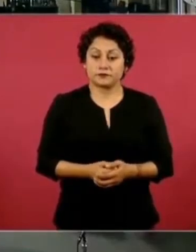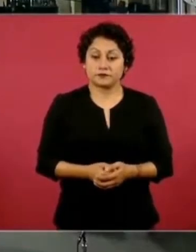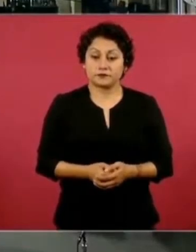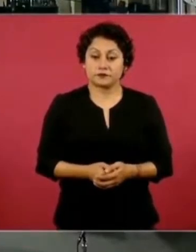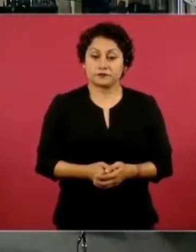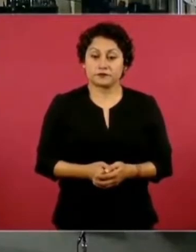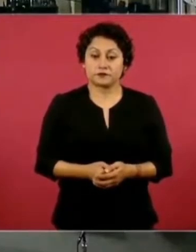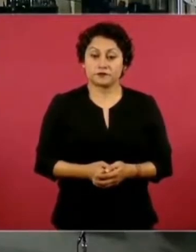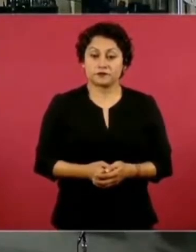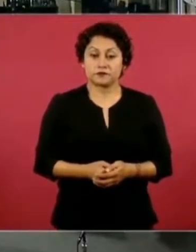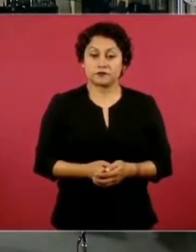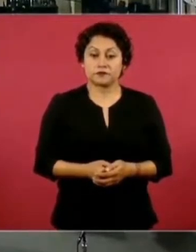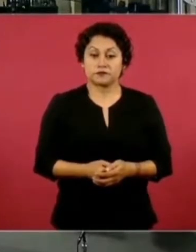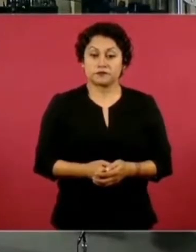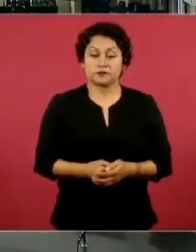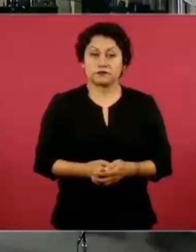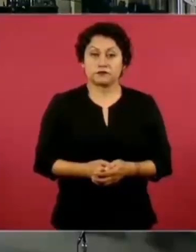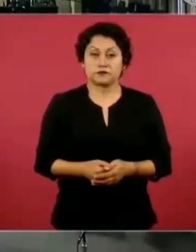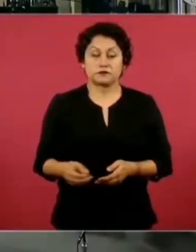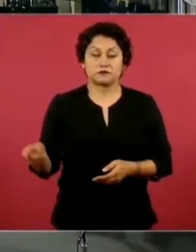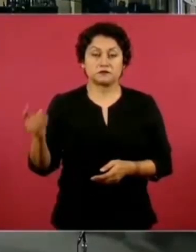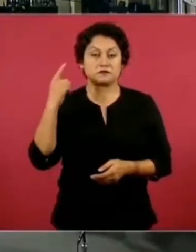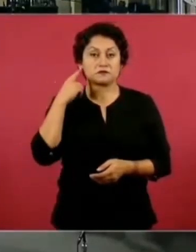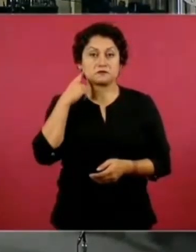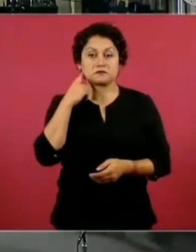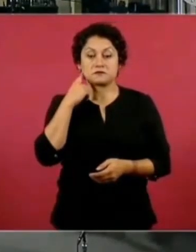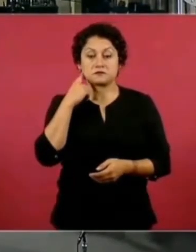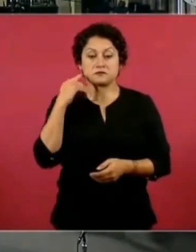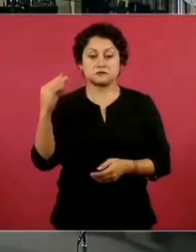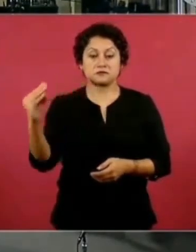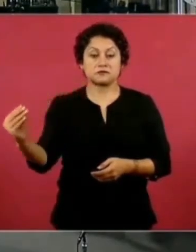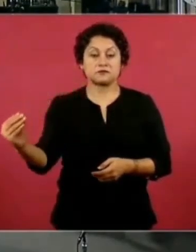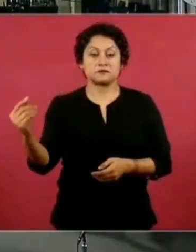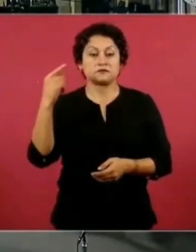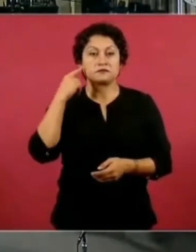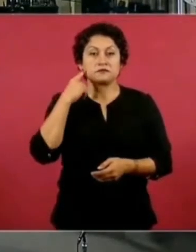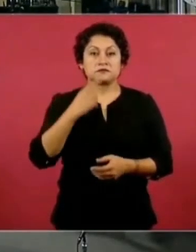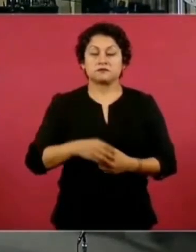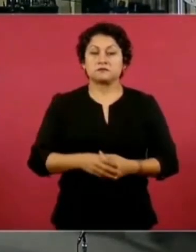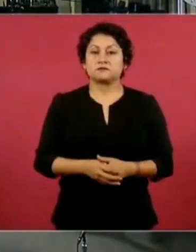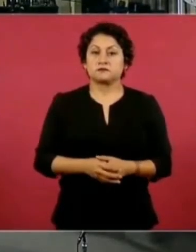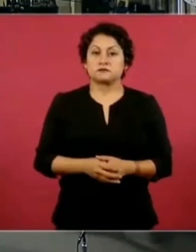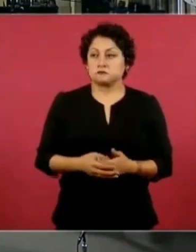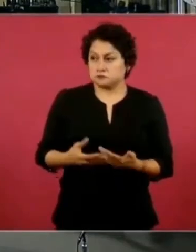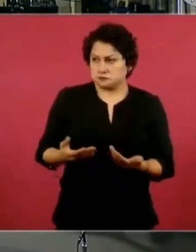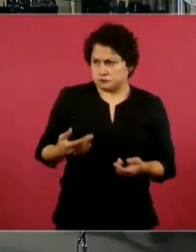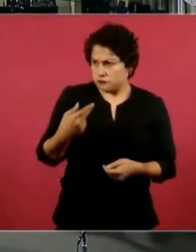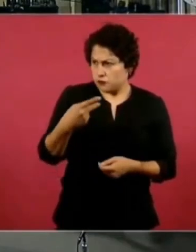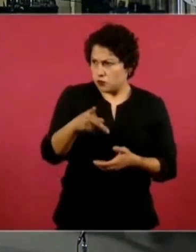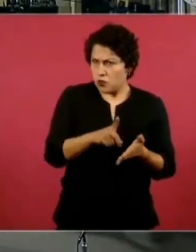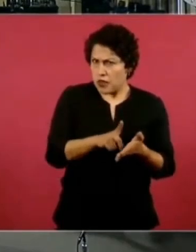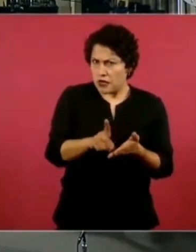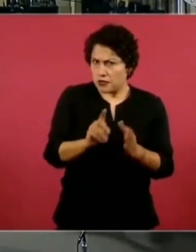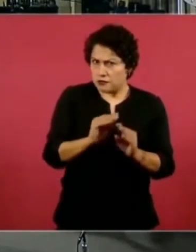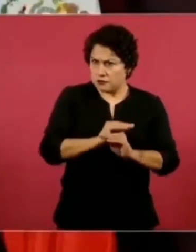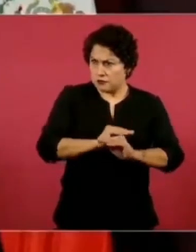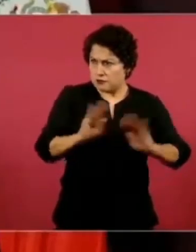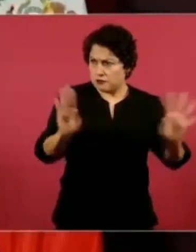Presidente, su secretario de Estado es el señor Salazar, aquel Salazar. Pues tienen todo su derecho de hacerlo.